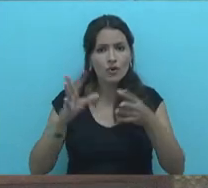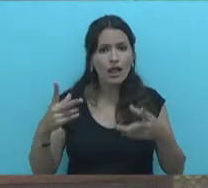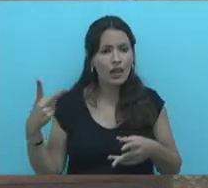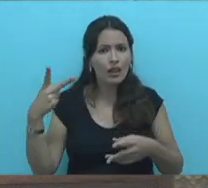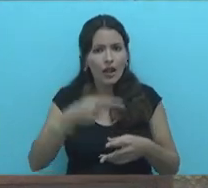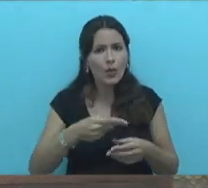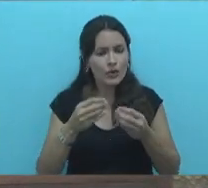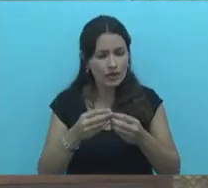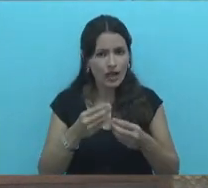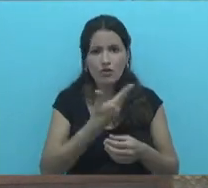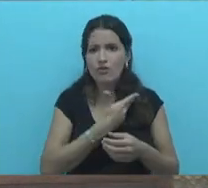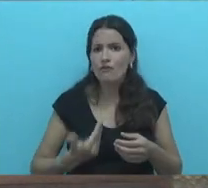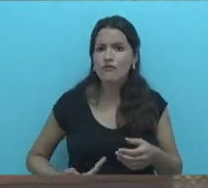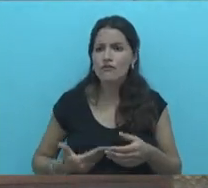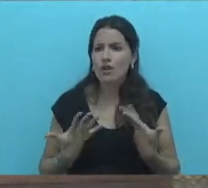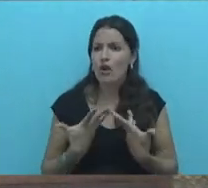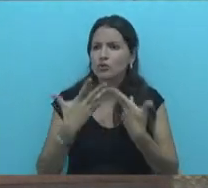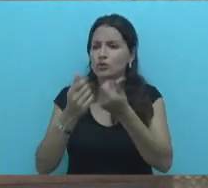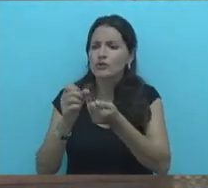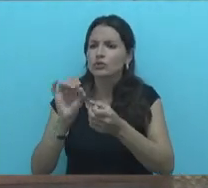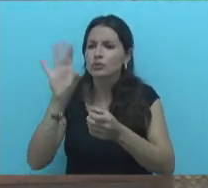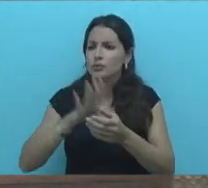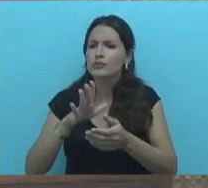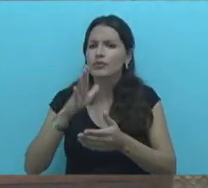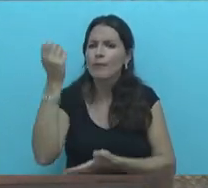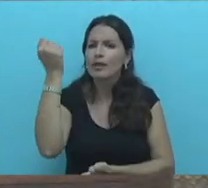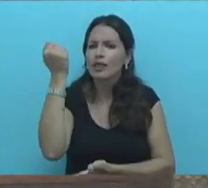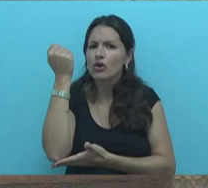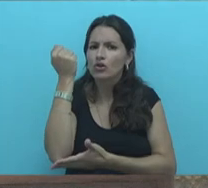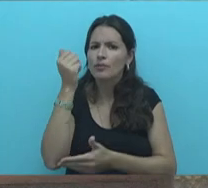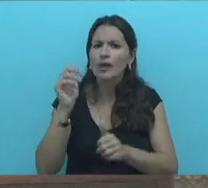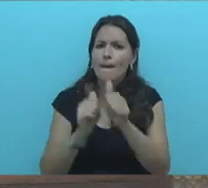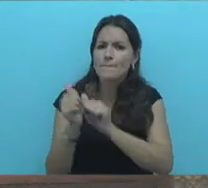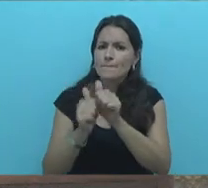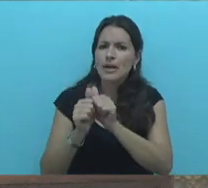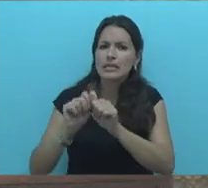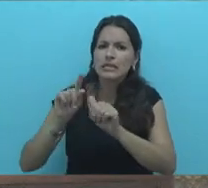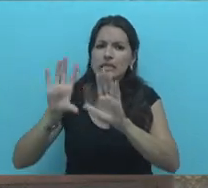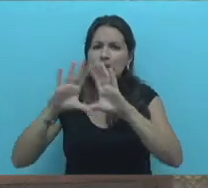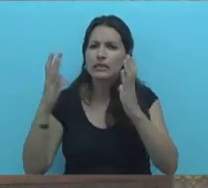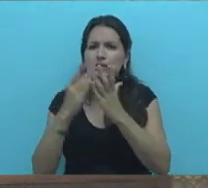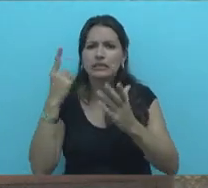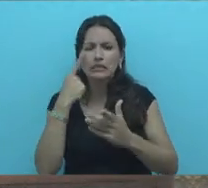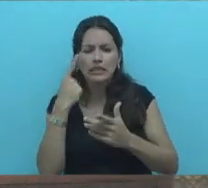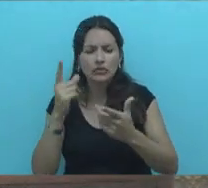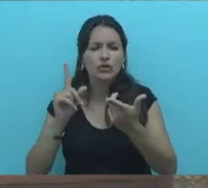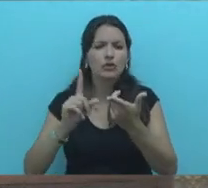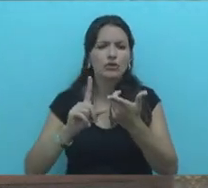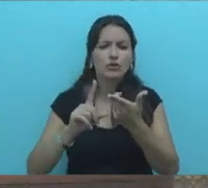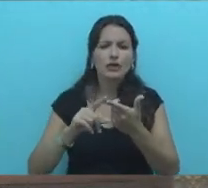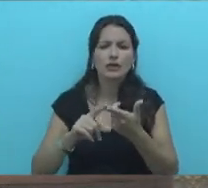que privilegiaban al sector financiero, a las empresas multinacionales y las relaciones carnales con los poderes del